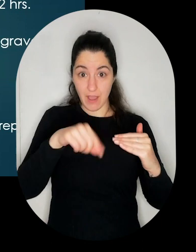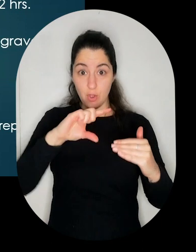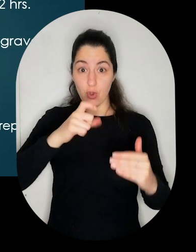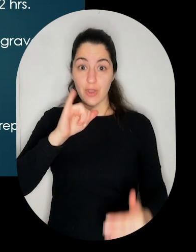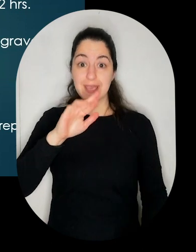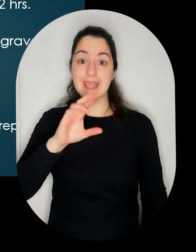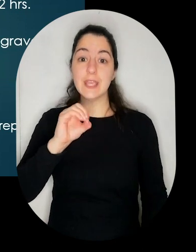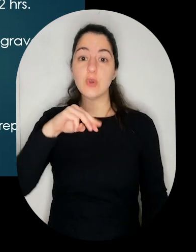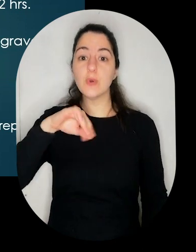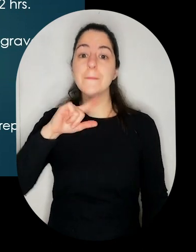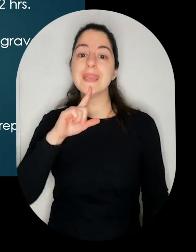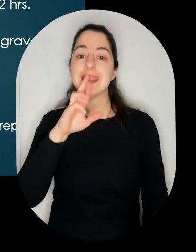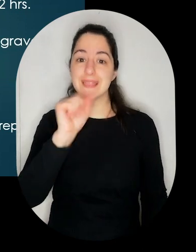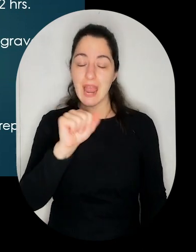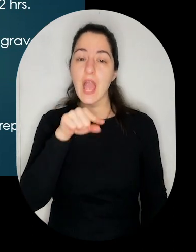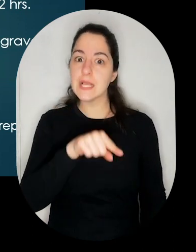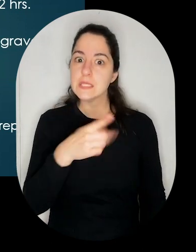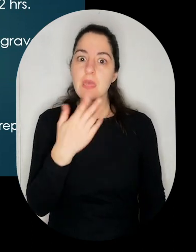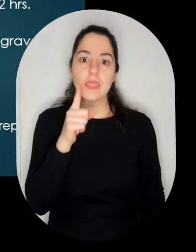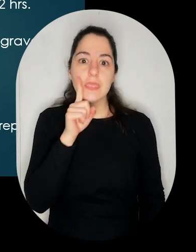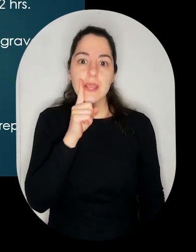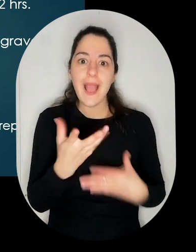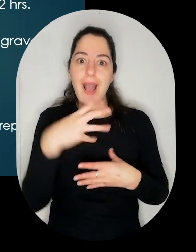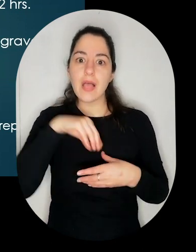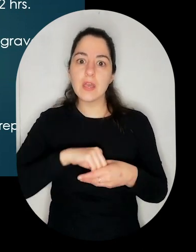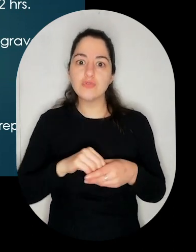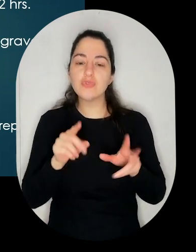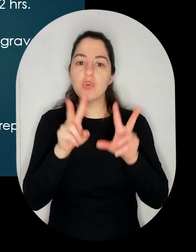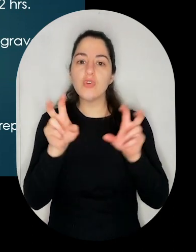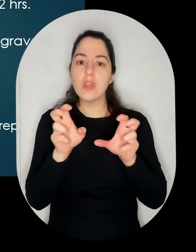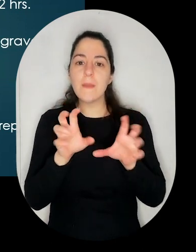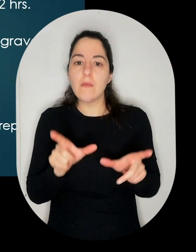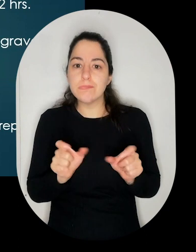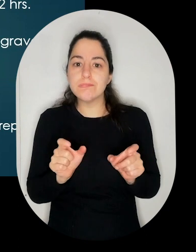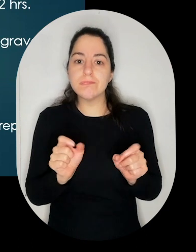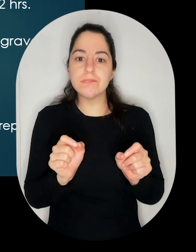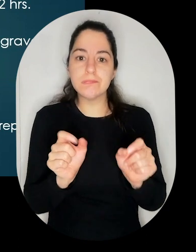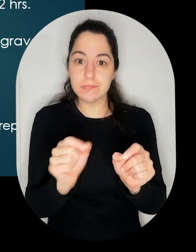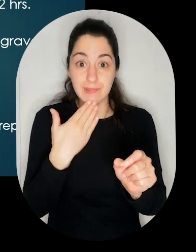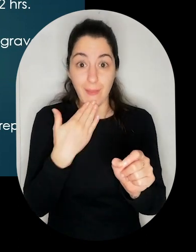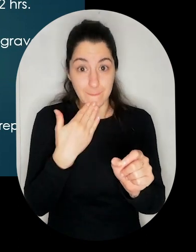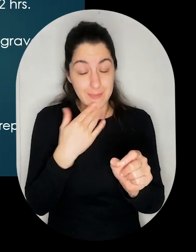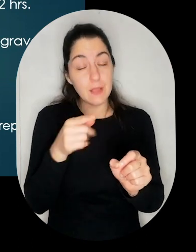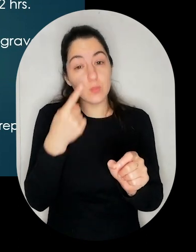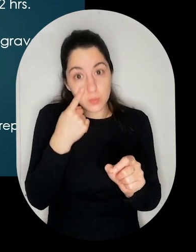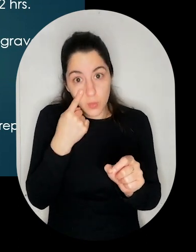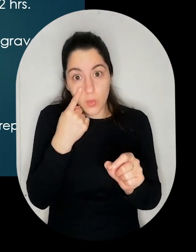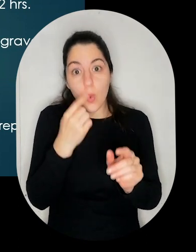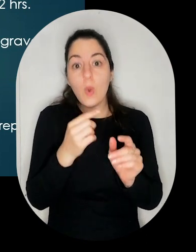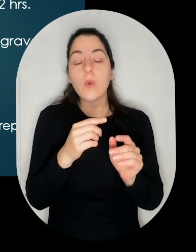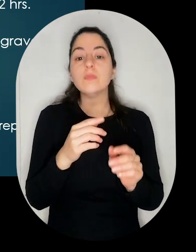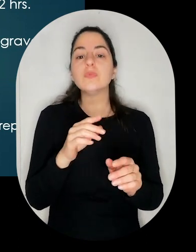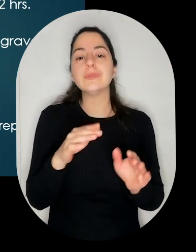que es el hongo de abajo, posee agentes cancerígenos no eliminables de efecto acumulativo en el tiempo. Por